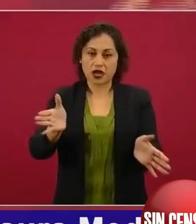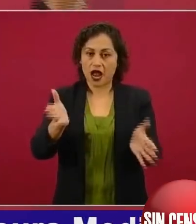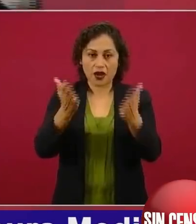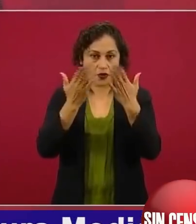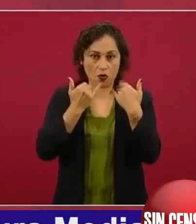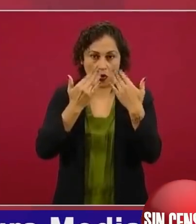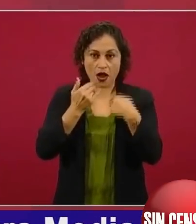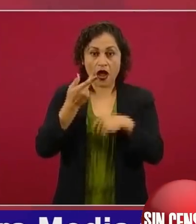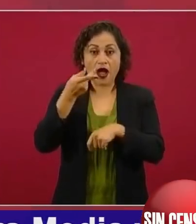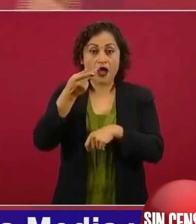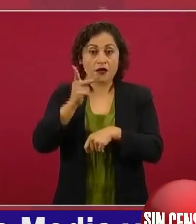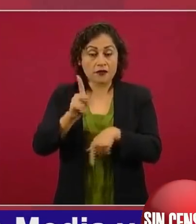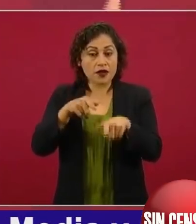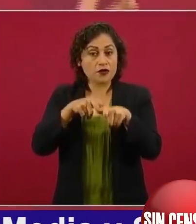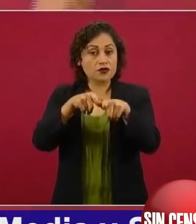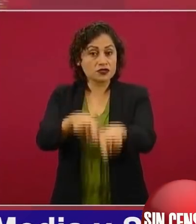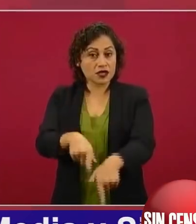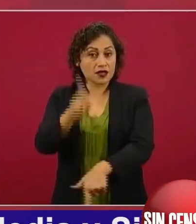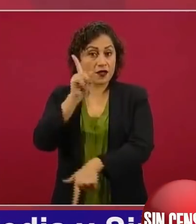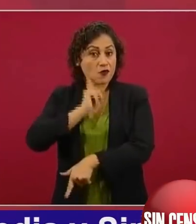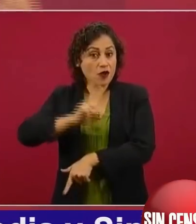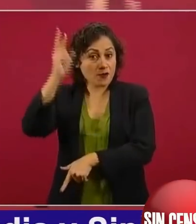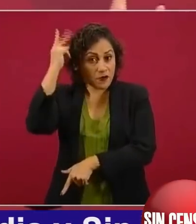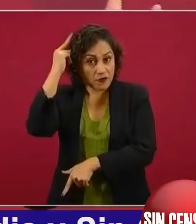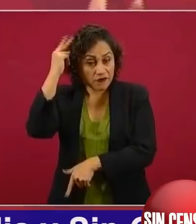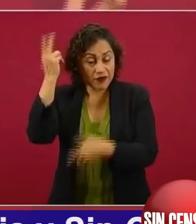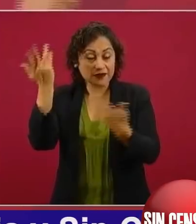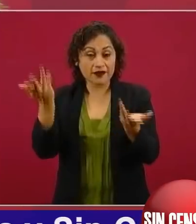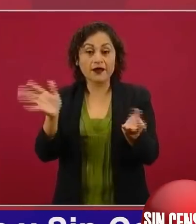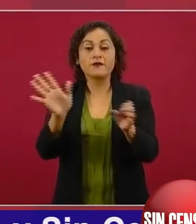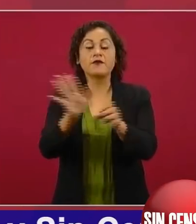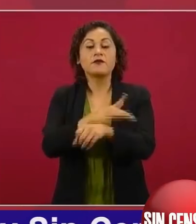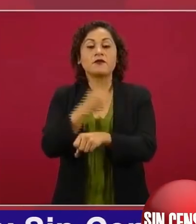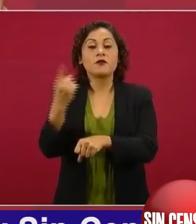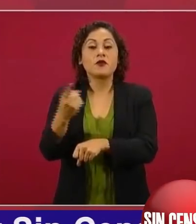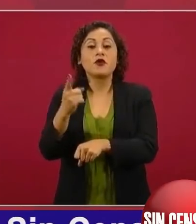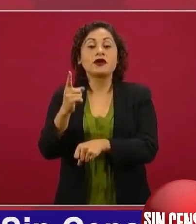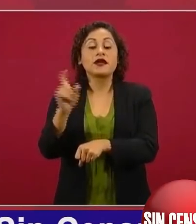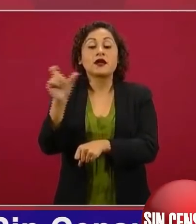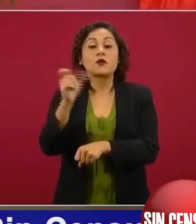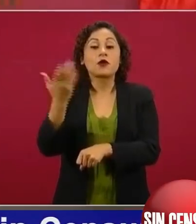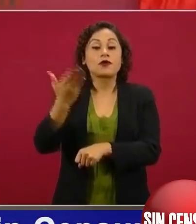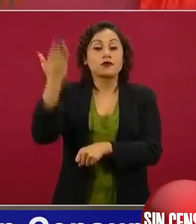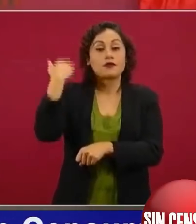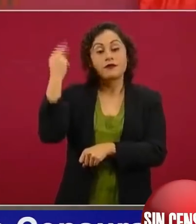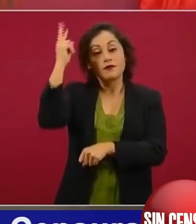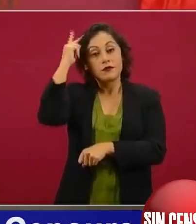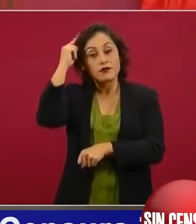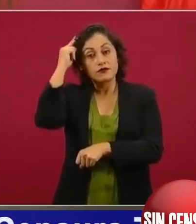porque muchas cosas surgieron durante el porfiriato.